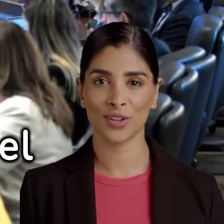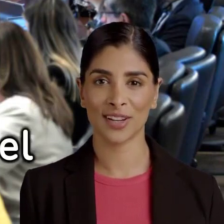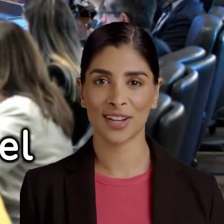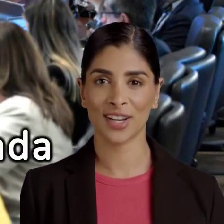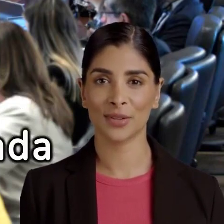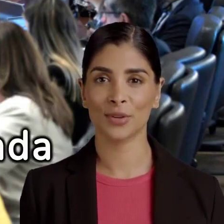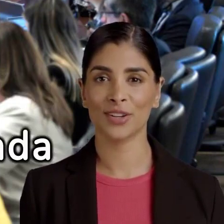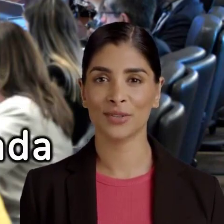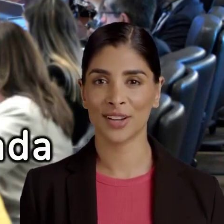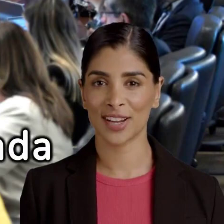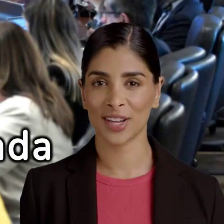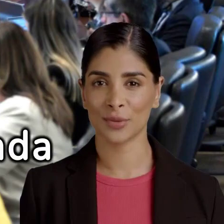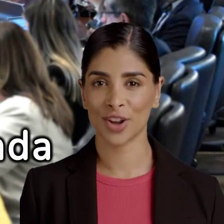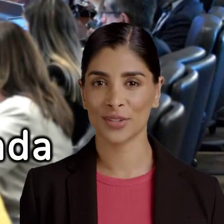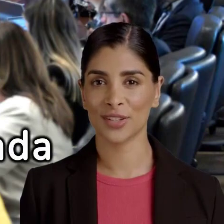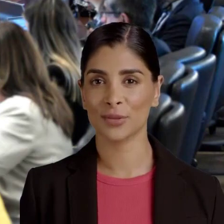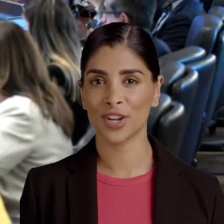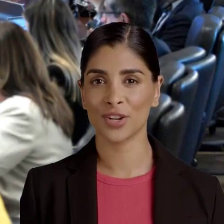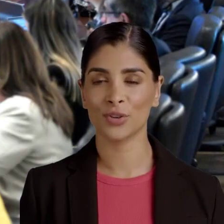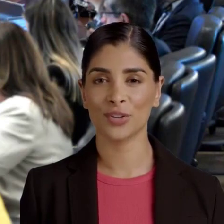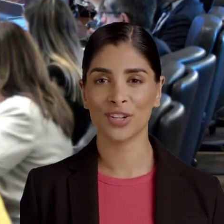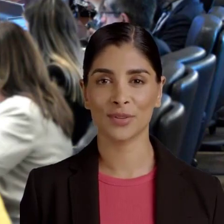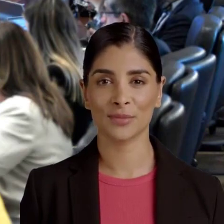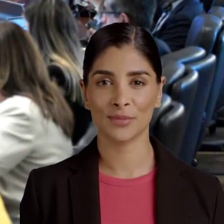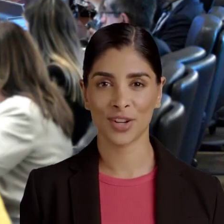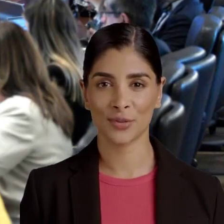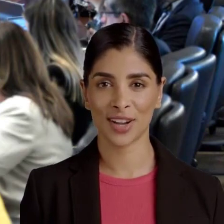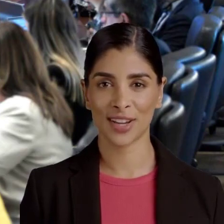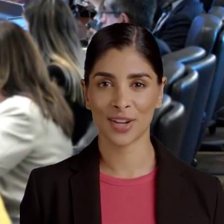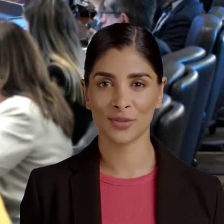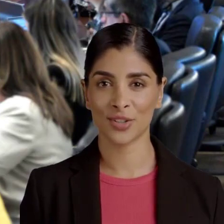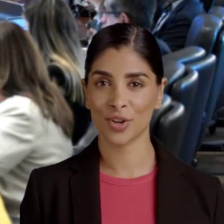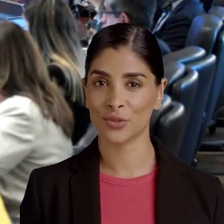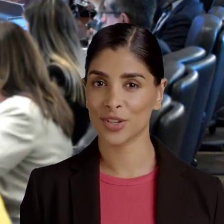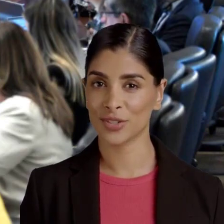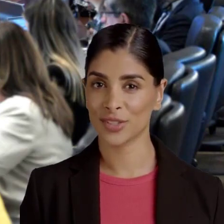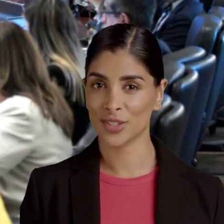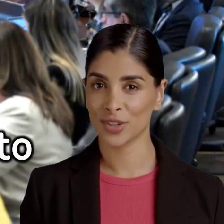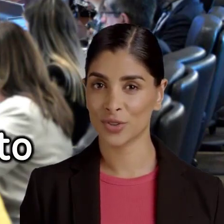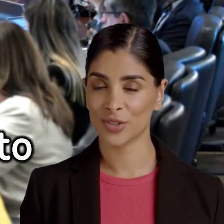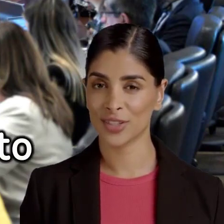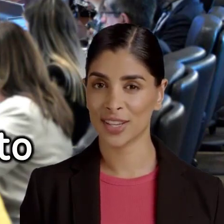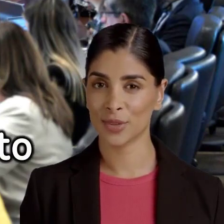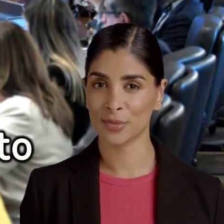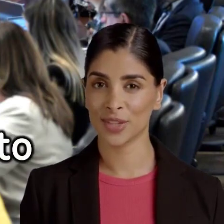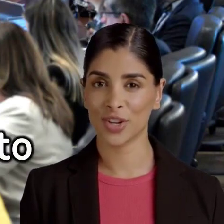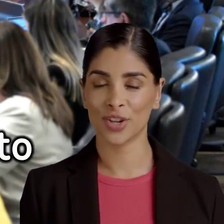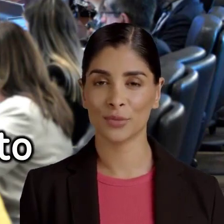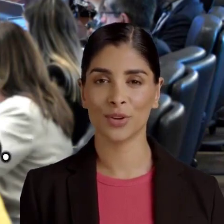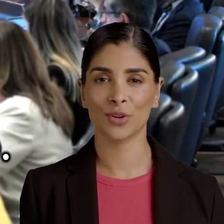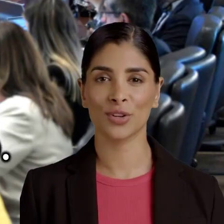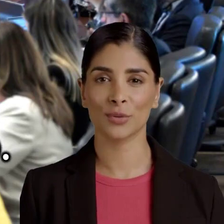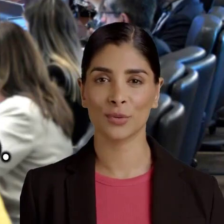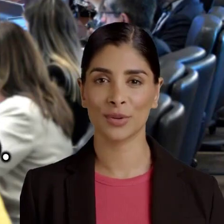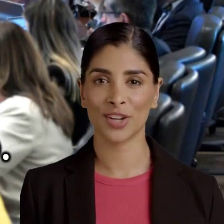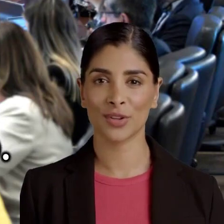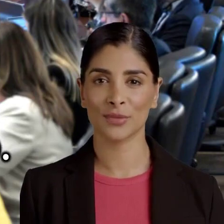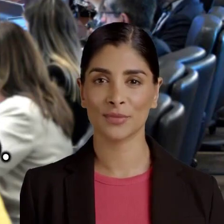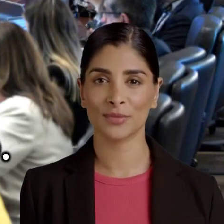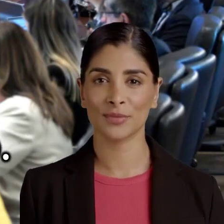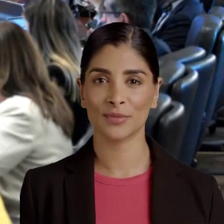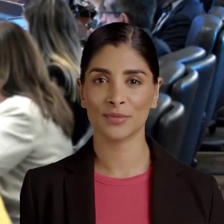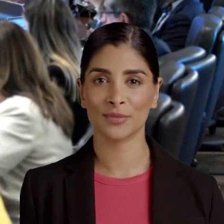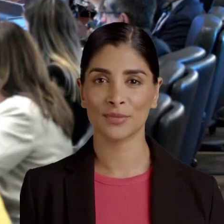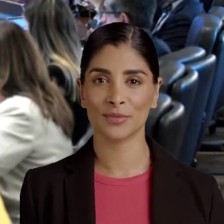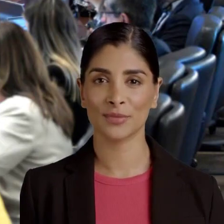Ecuador por el allanamiento a la embajada de México en Quito no traería consigo efectos sancionatorios en el ámbito económico o